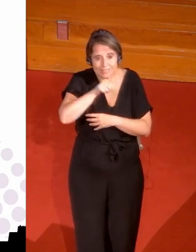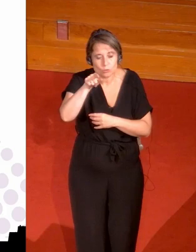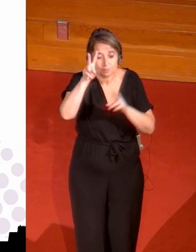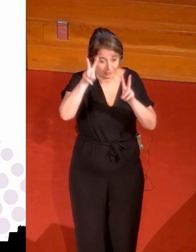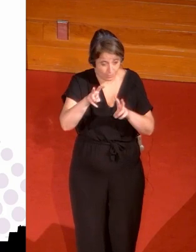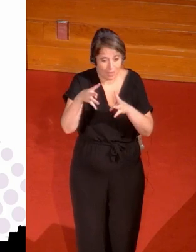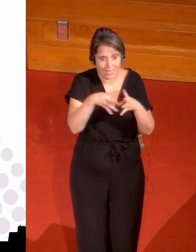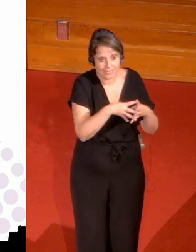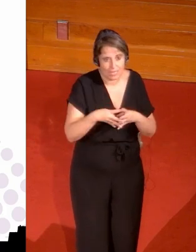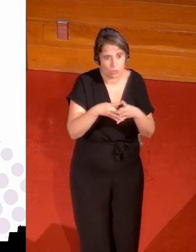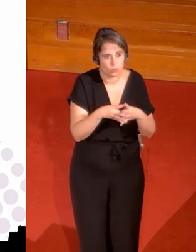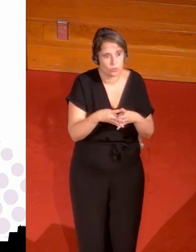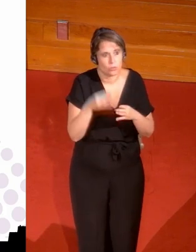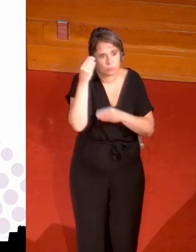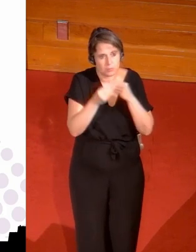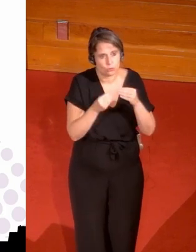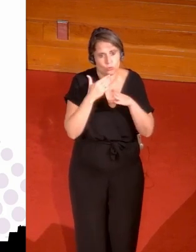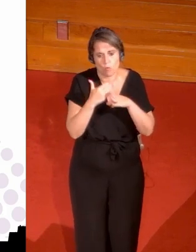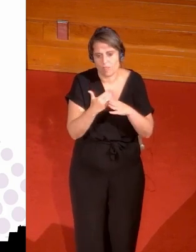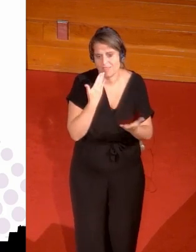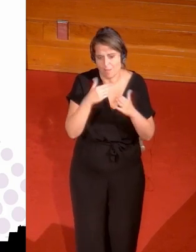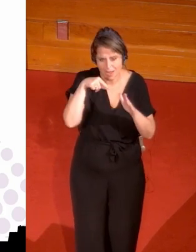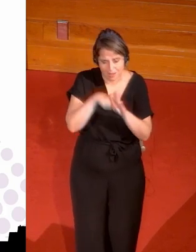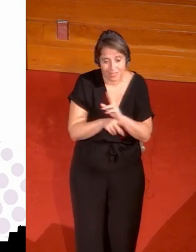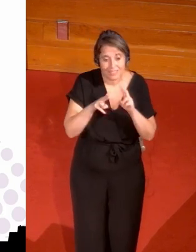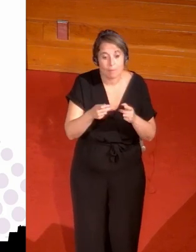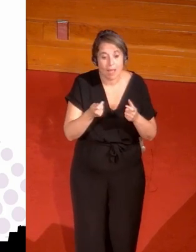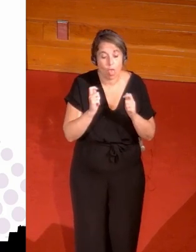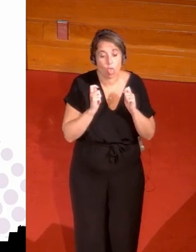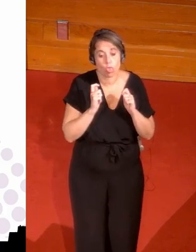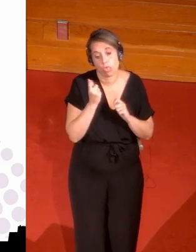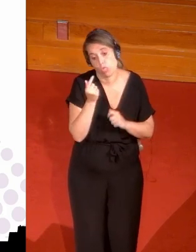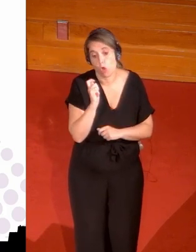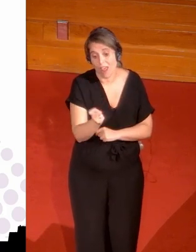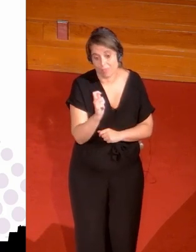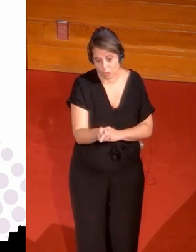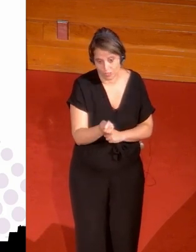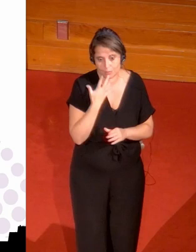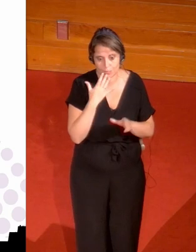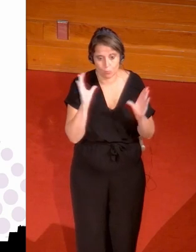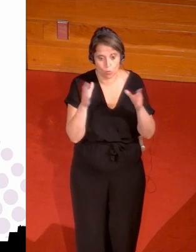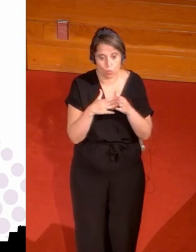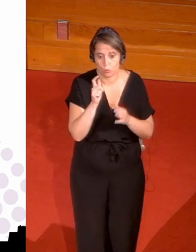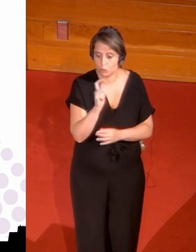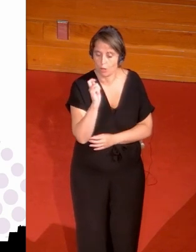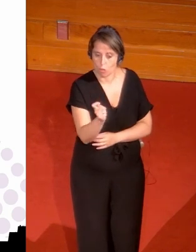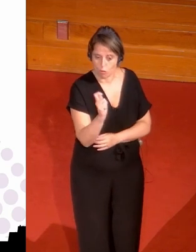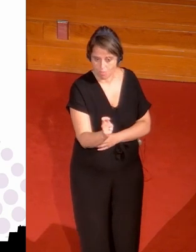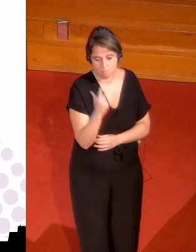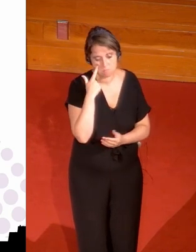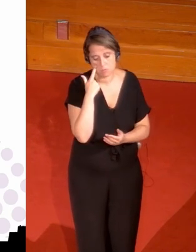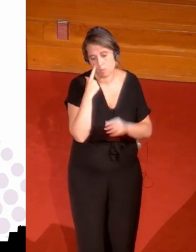algo un tema que creo que yo que no se habla suficiente con las donaciones que se hacen de grupos o personas hacia los